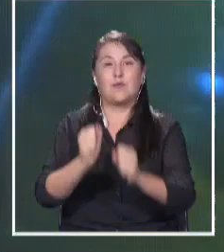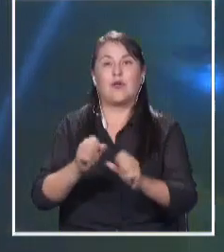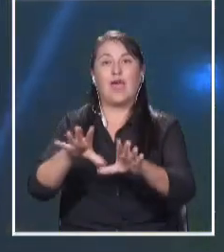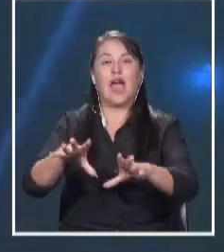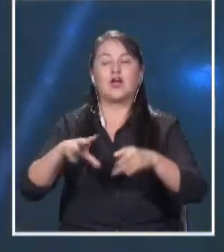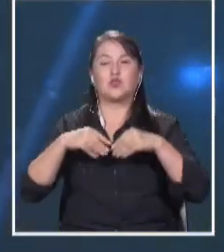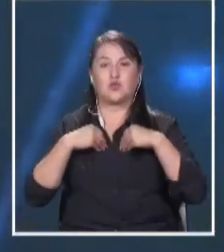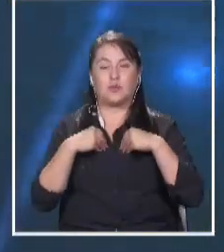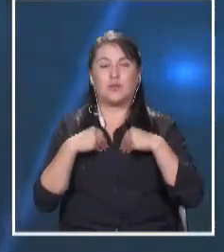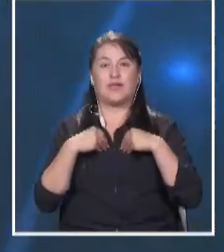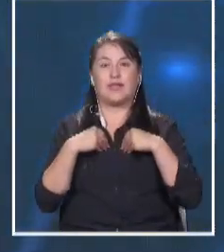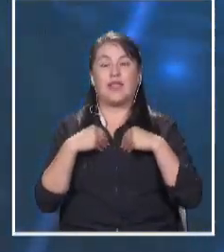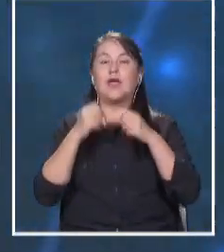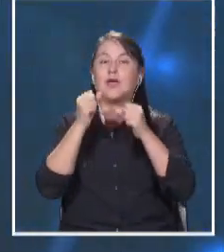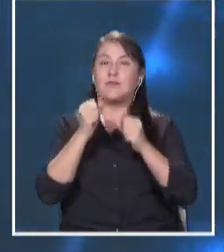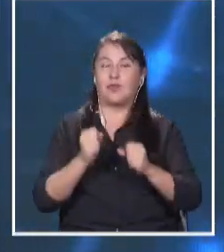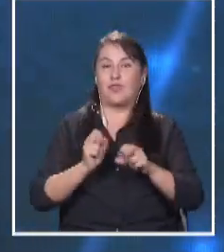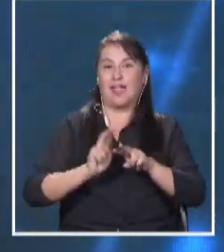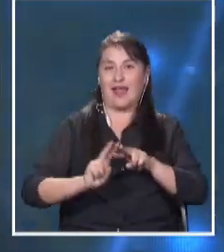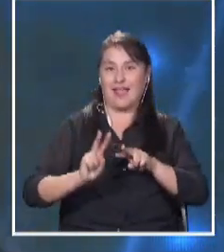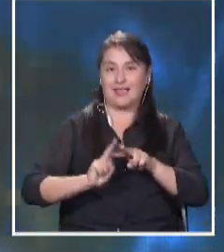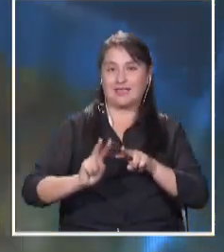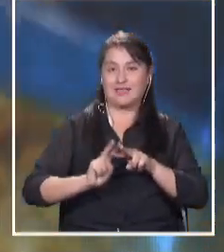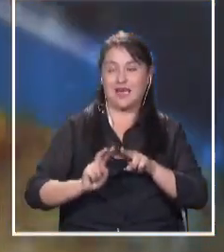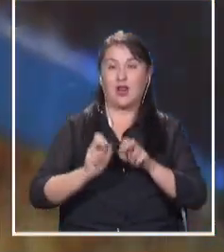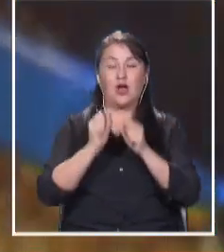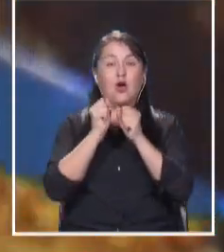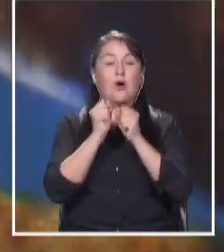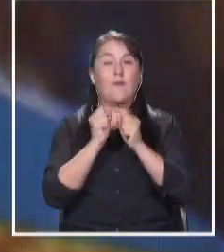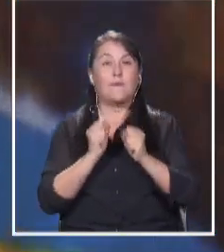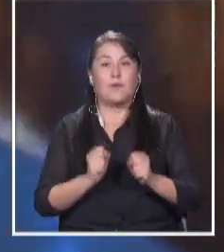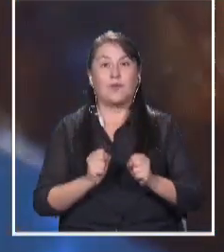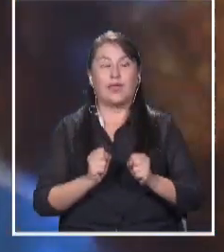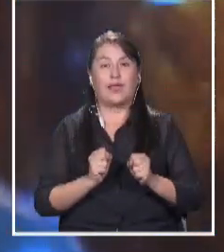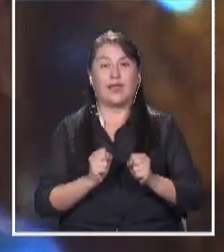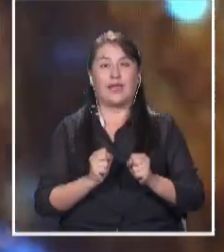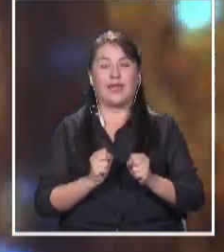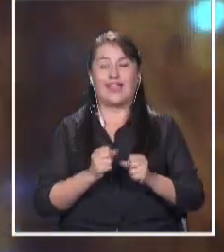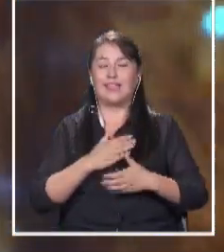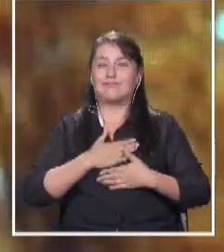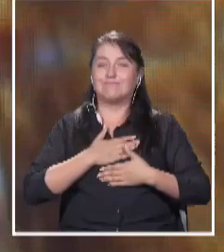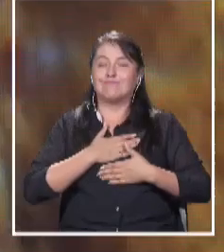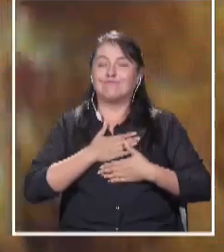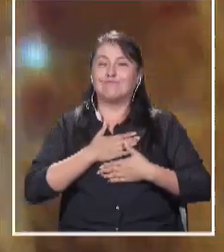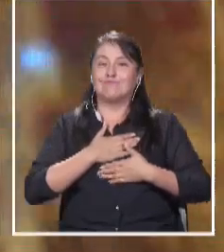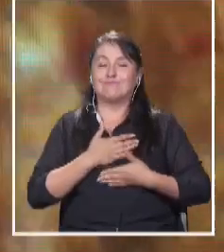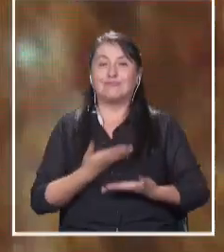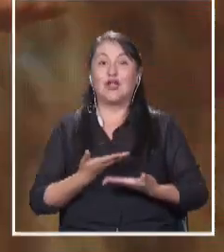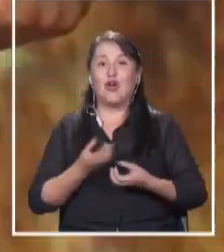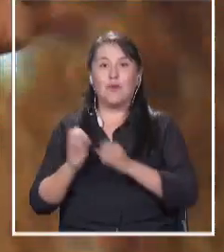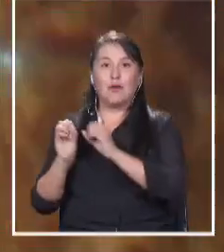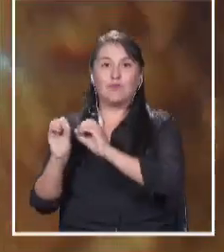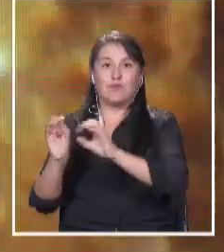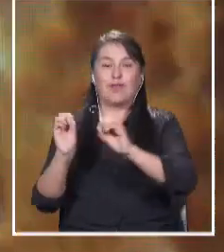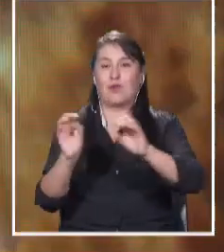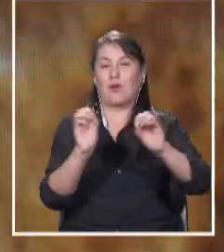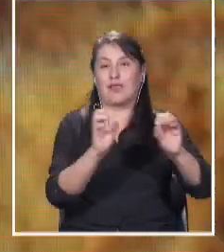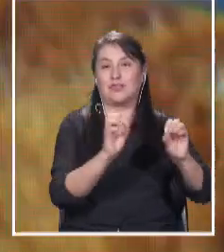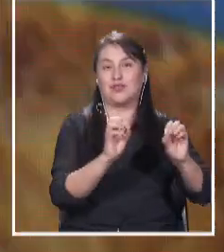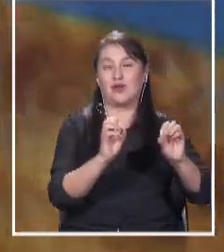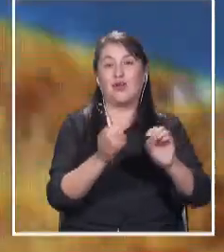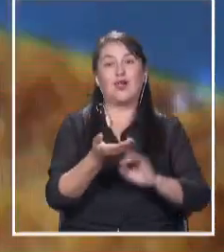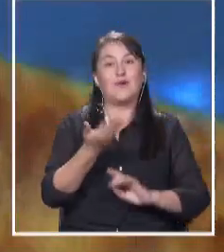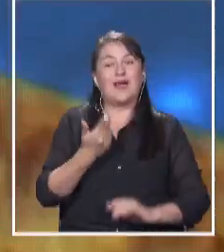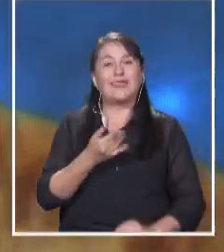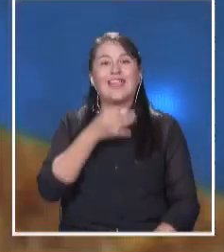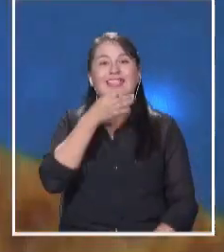poder aplicarla. Y yo creo que el poder transmitir esa pasión a través de la educación, y yo creo, ahora que hablaba Osvaldo